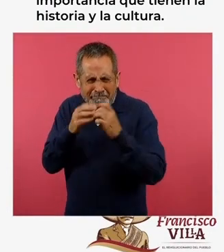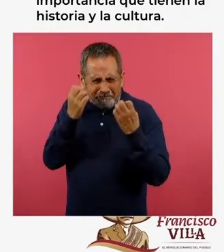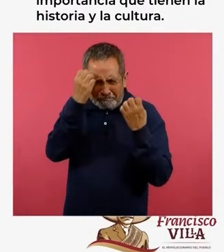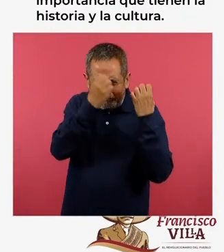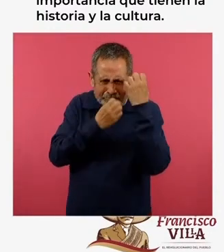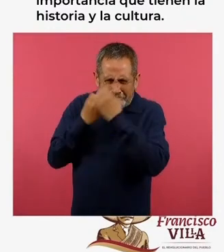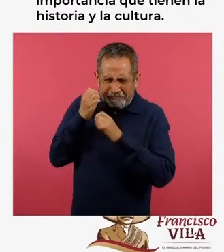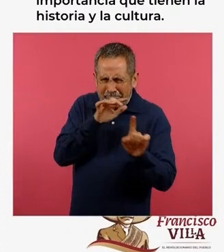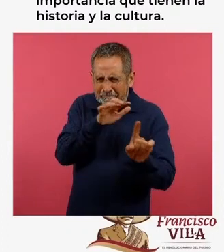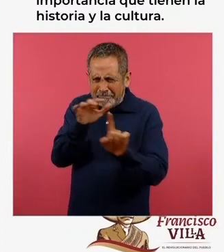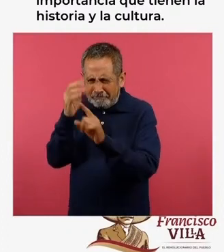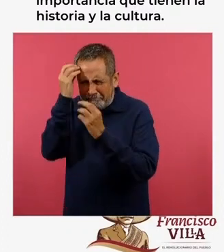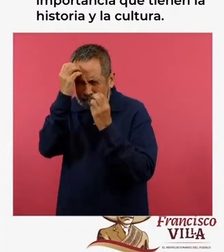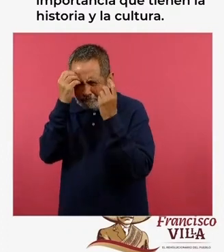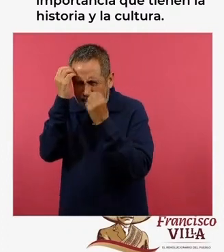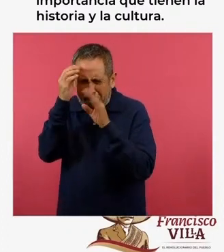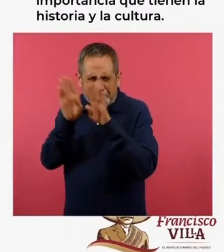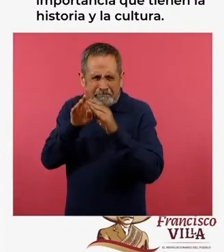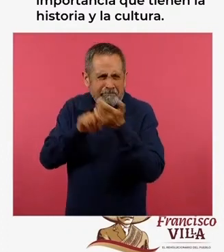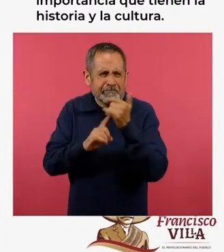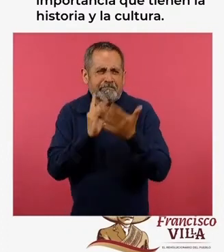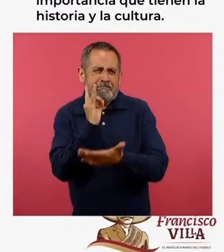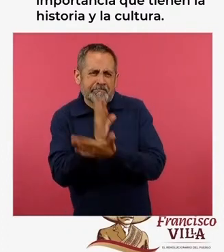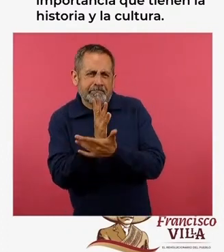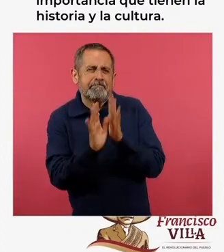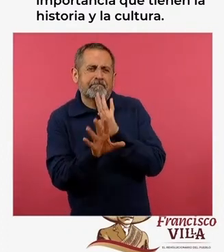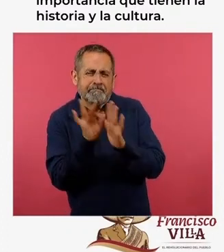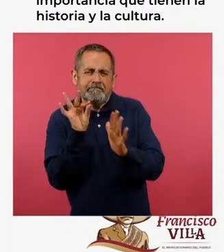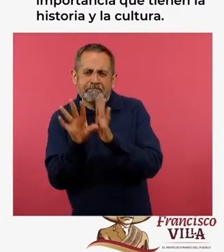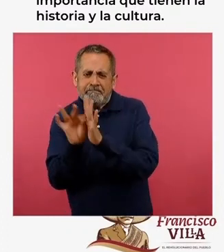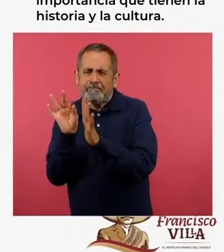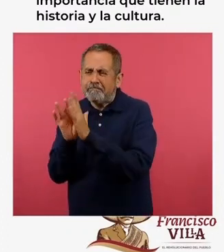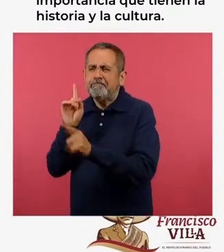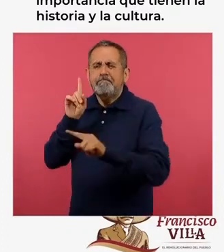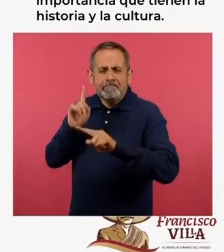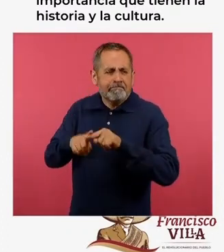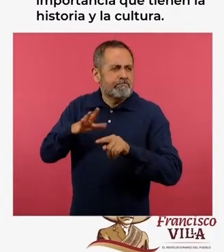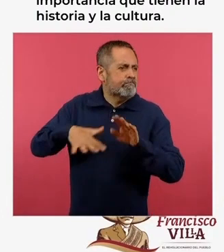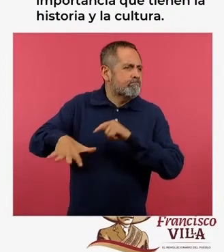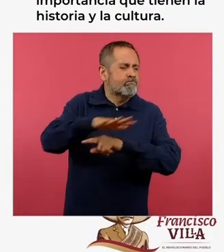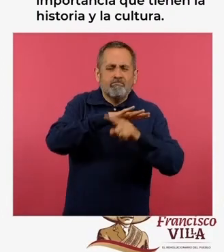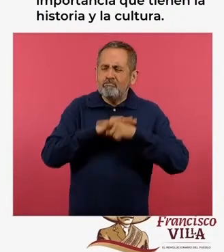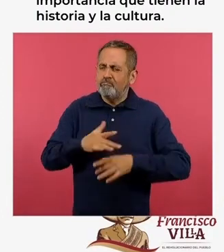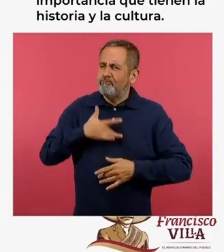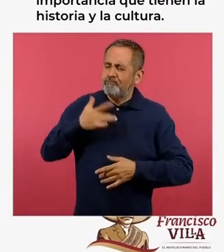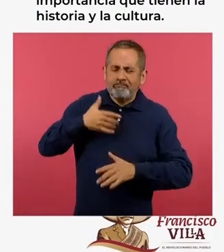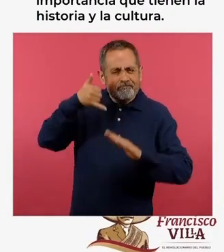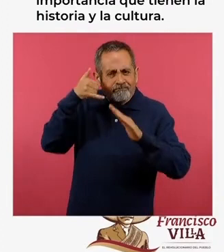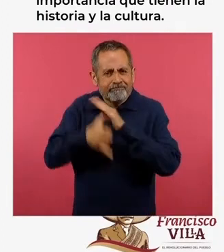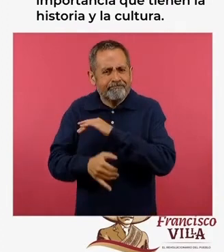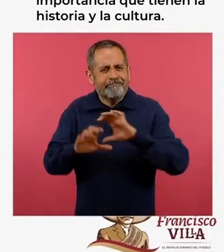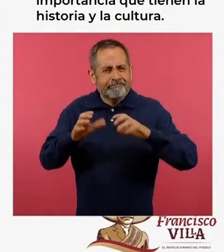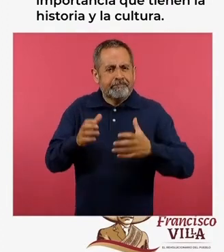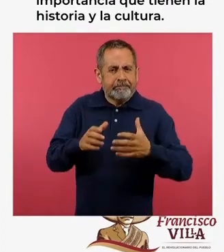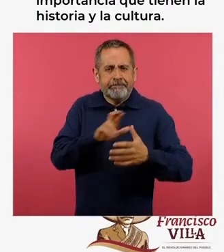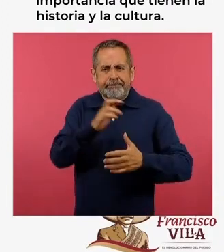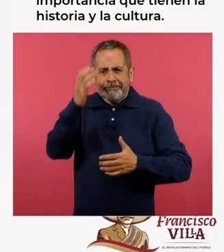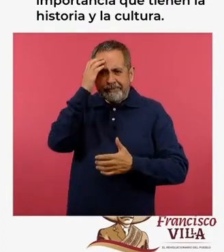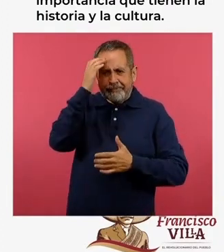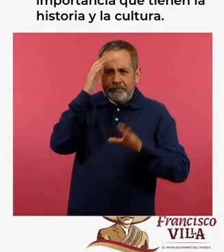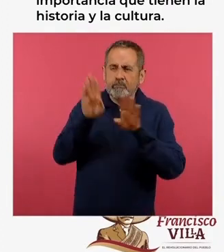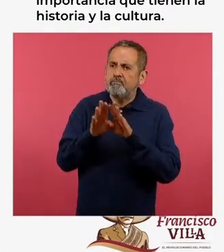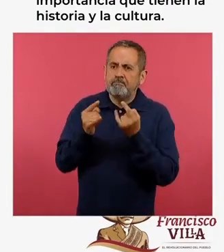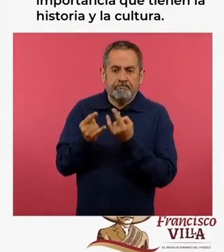reflexivo, que les permita valorar los conocimientos y saberes de las ciencias y humanidades, reconociendo la importancia que tiene